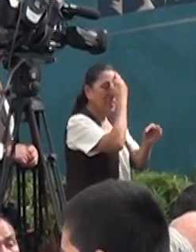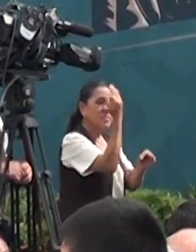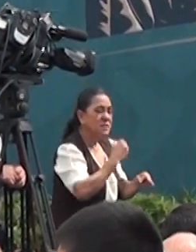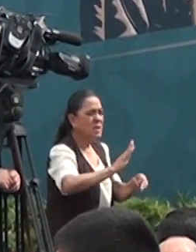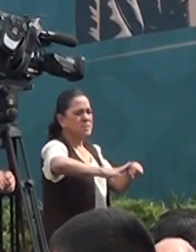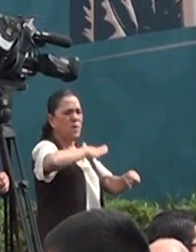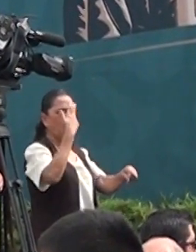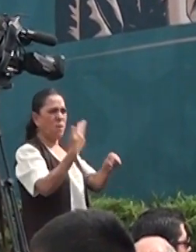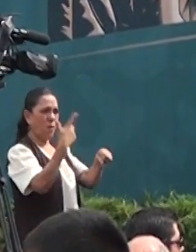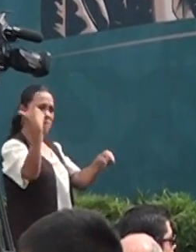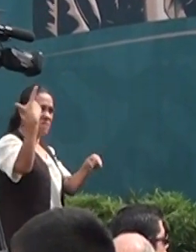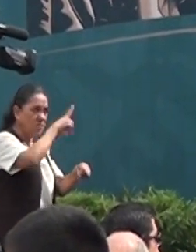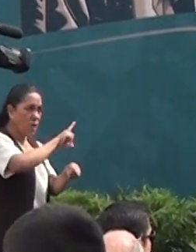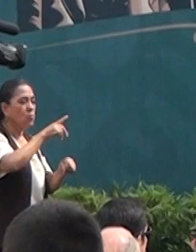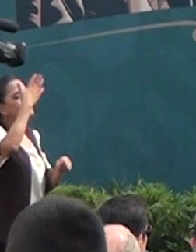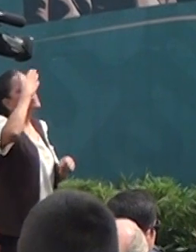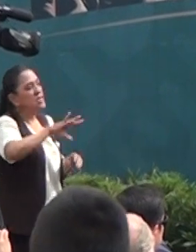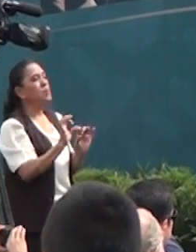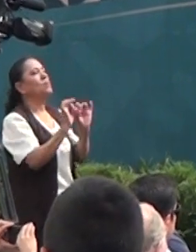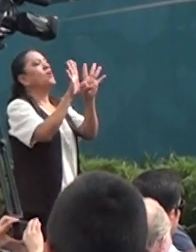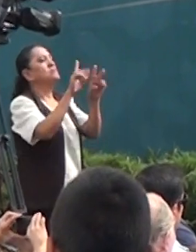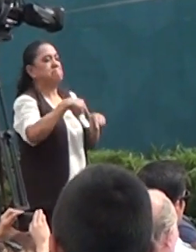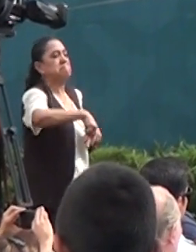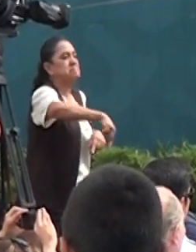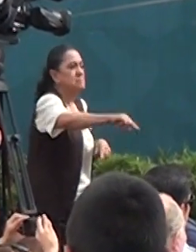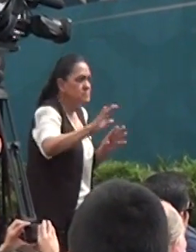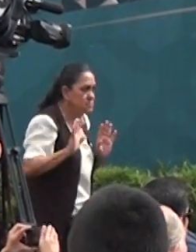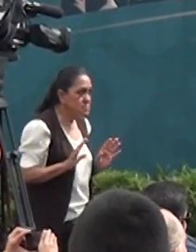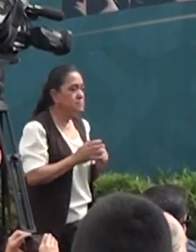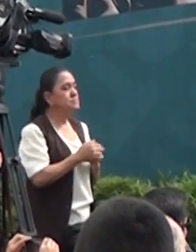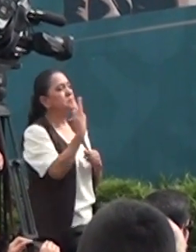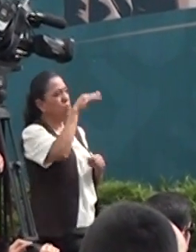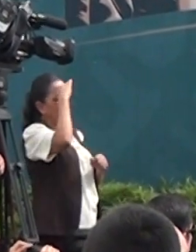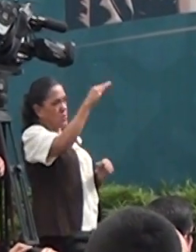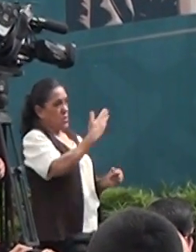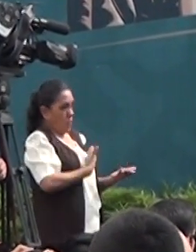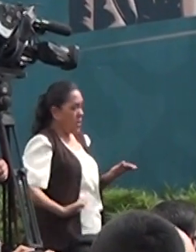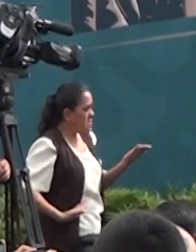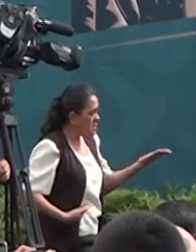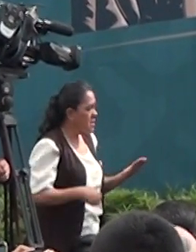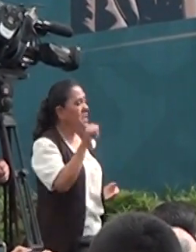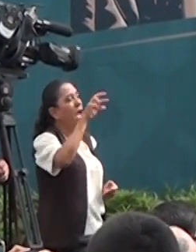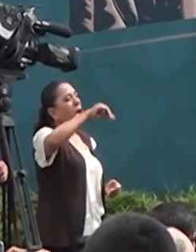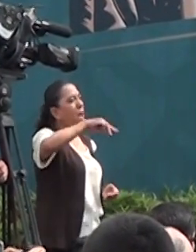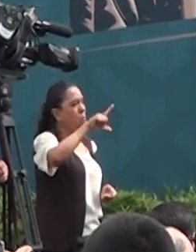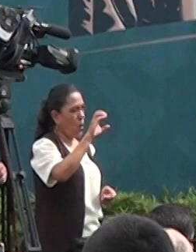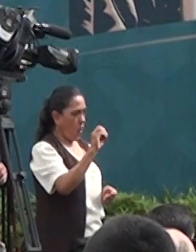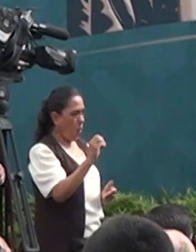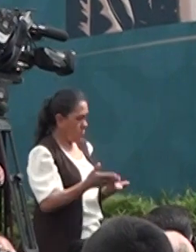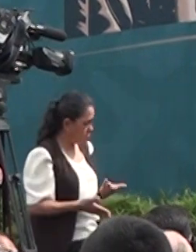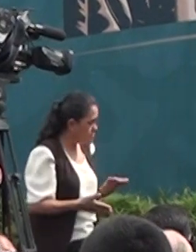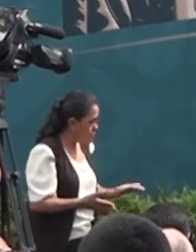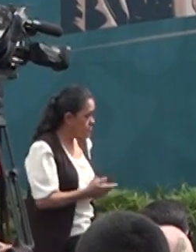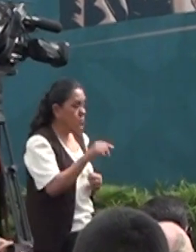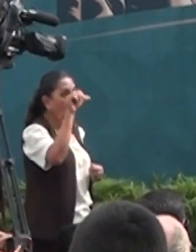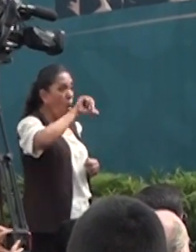que sabemos pueden estar a la vuelta de la esquina. Señor Presidente Andrés Manuel López Obrador,